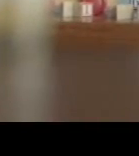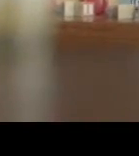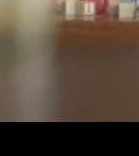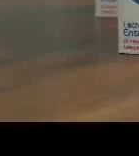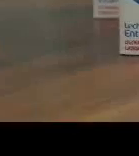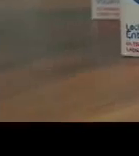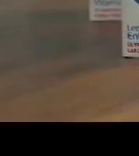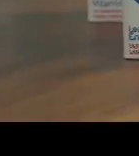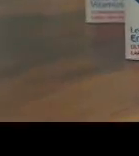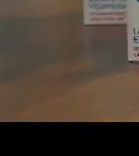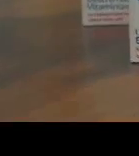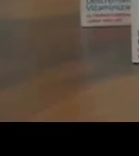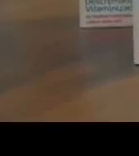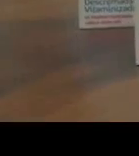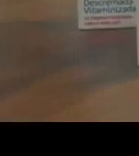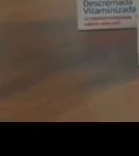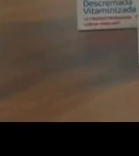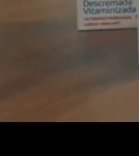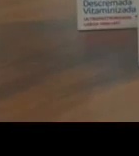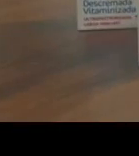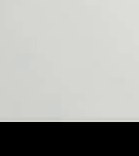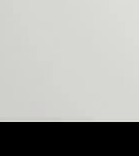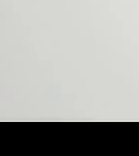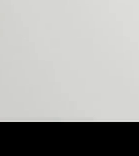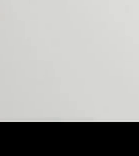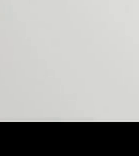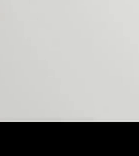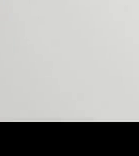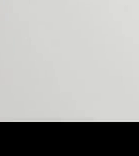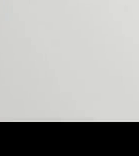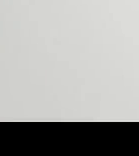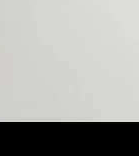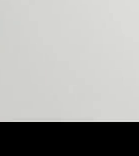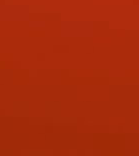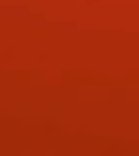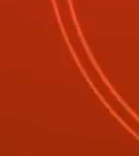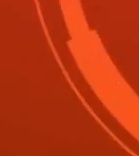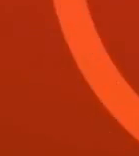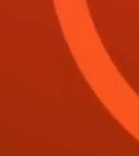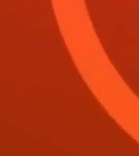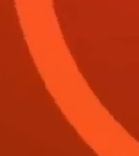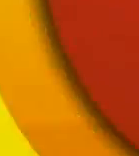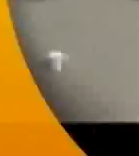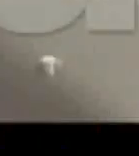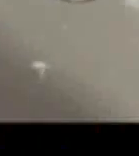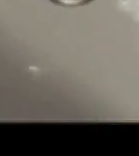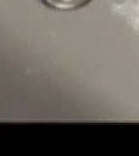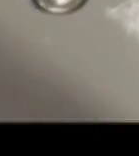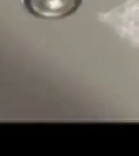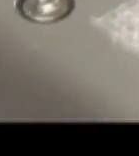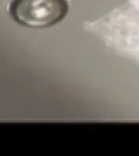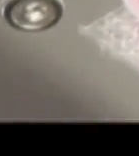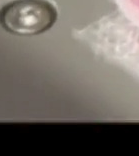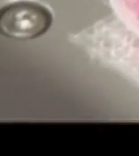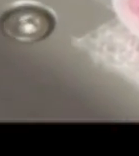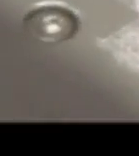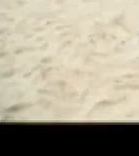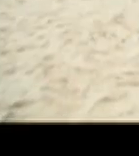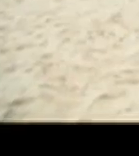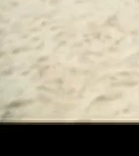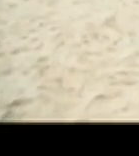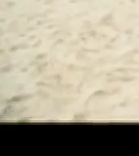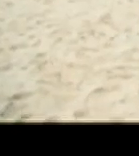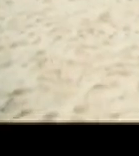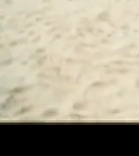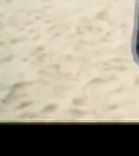una vida tranquila, pero sí un paso más para conseguirla. Vive bien. Vive Nutri. Algunos expertos sostienen que dentro de un siglo llegaremos a vivir